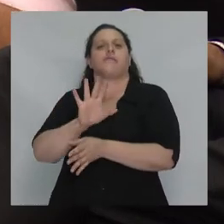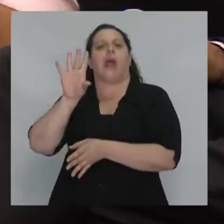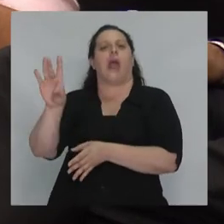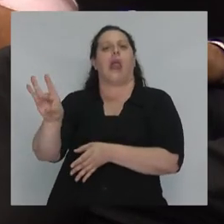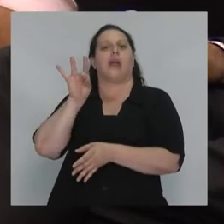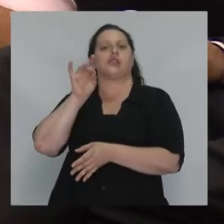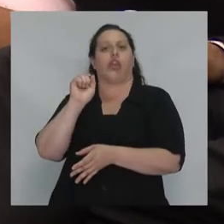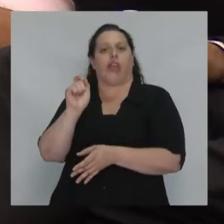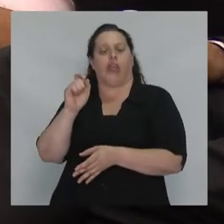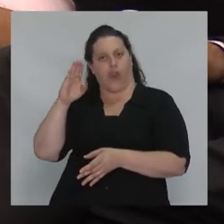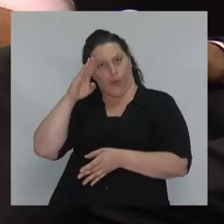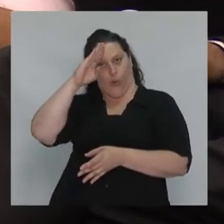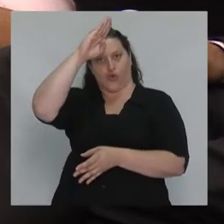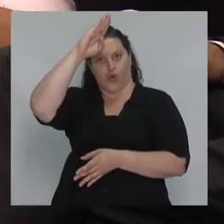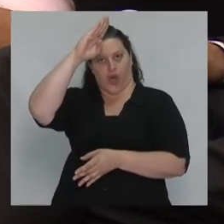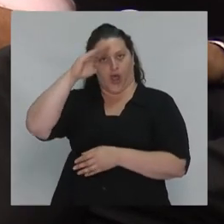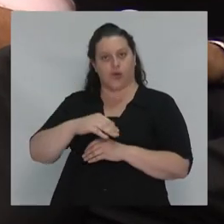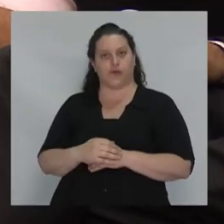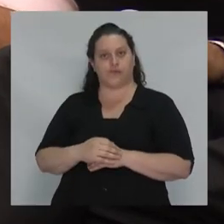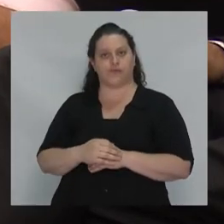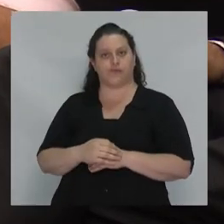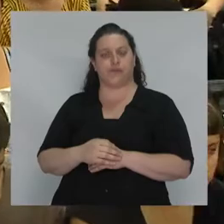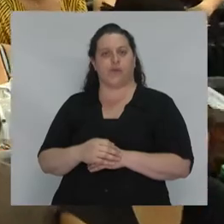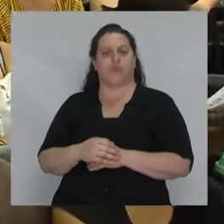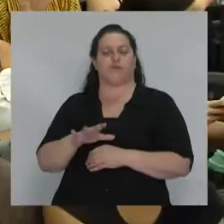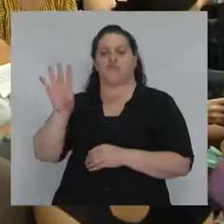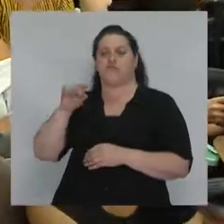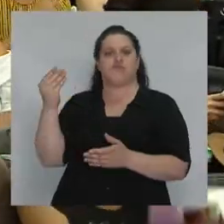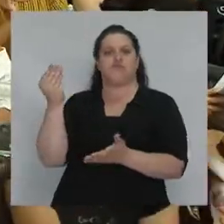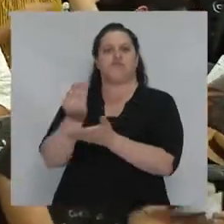señor Bolsonaro. Y voy a explicar por qué.